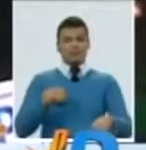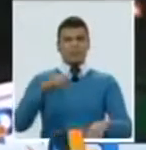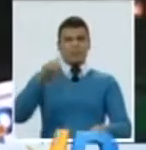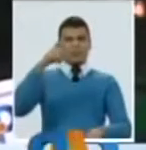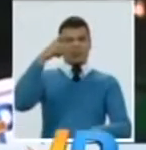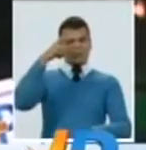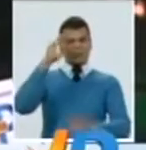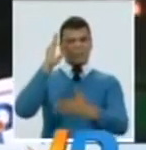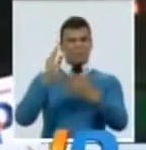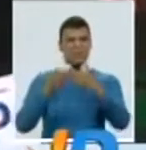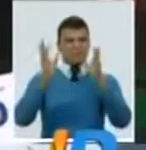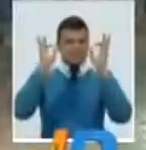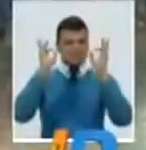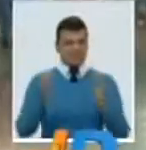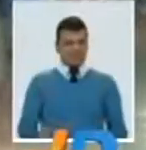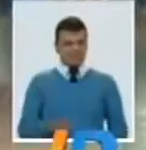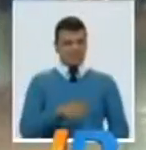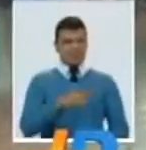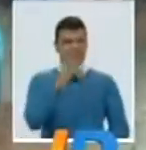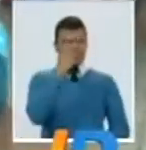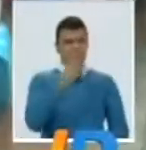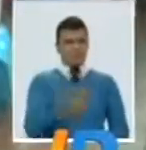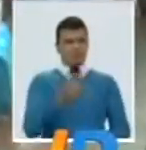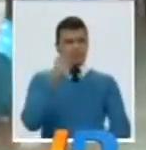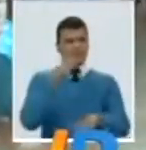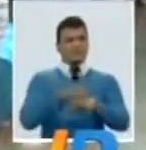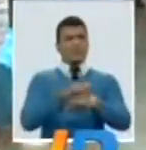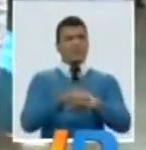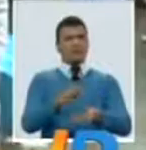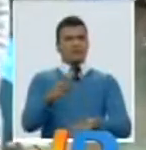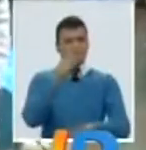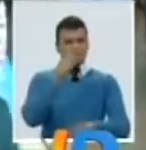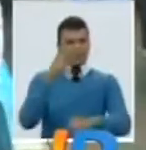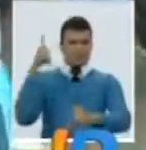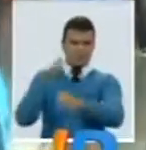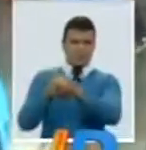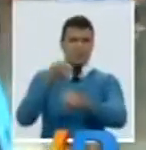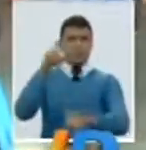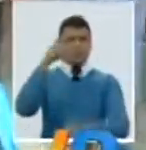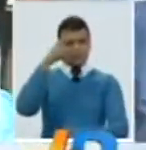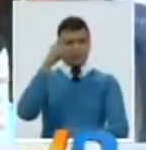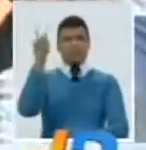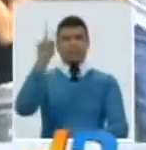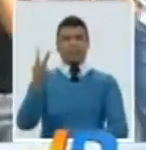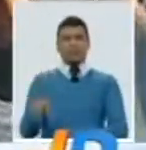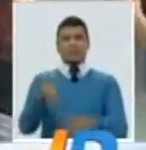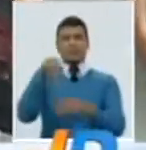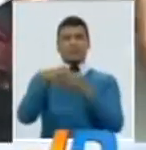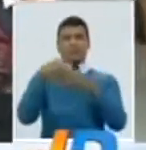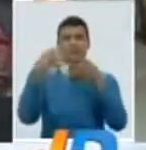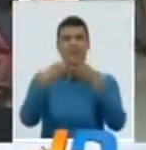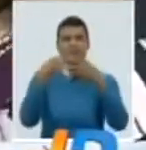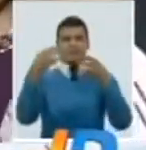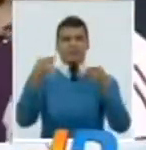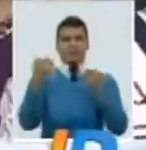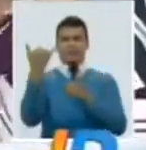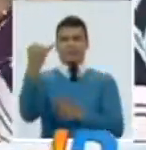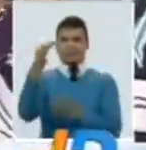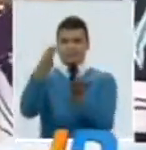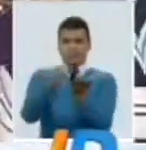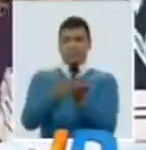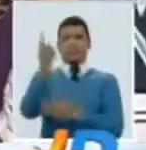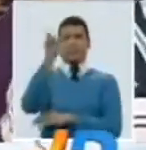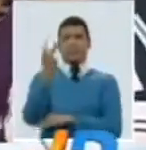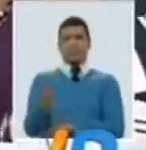gobierno nacional de Venezuela. Acusados de paramilitarismo y conspiración contra el gobierno venezolano fueron recluidos en una cárcel de Caracas, donde